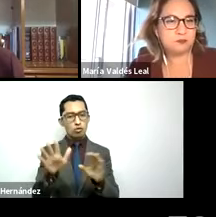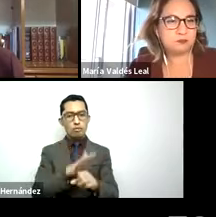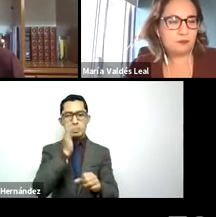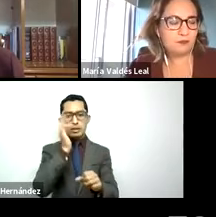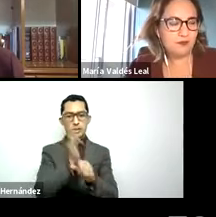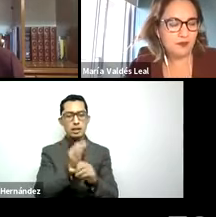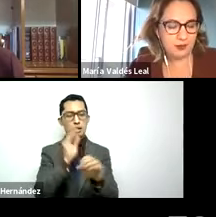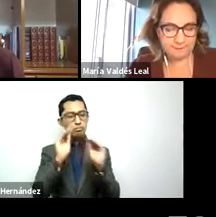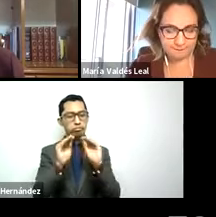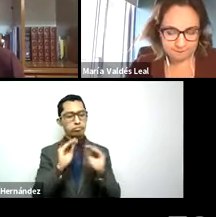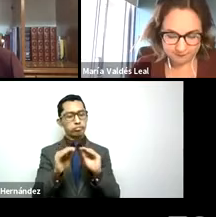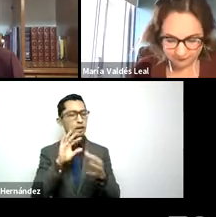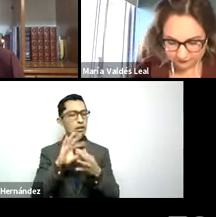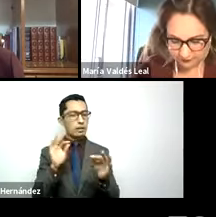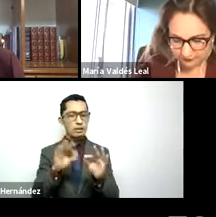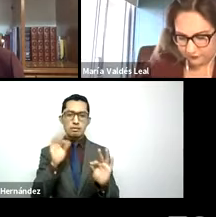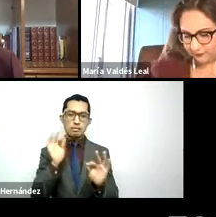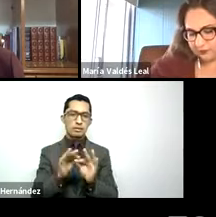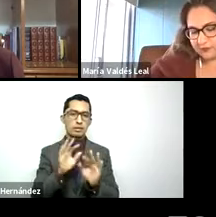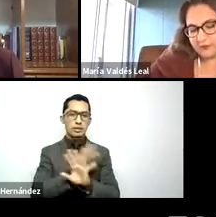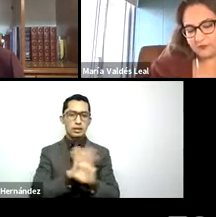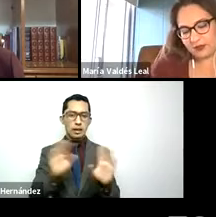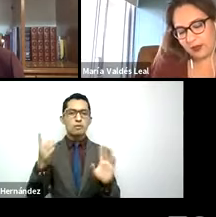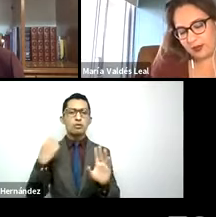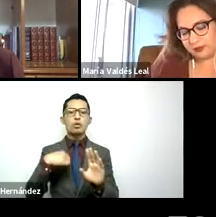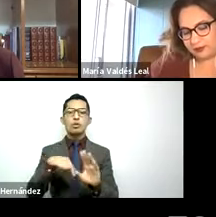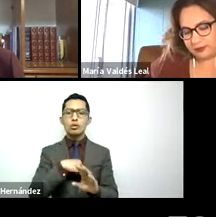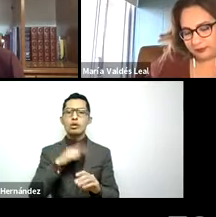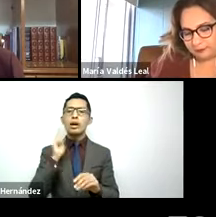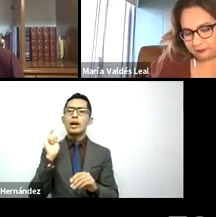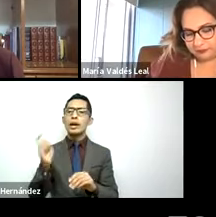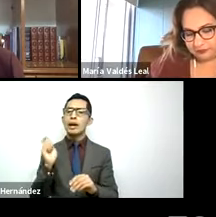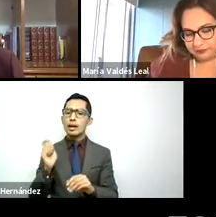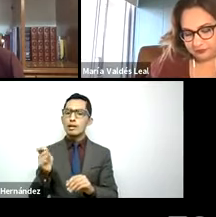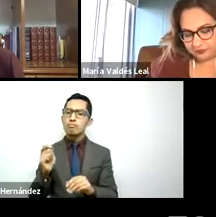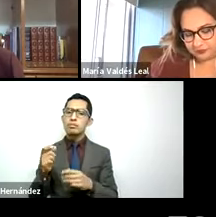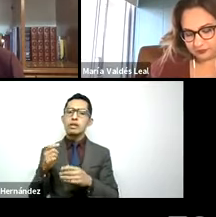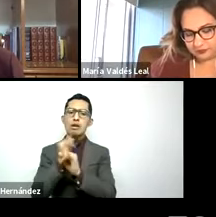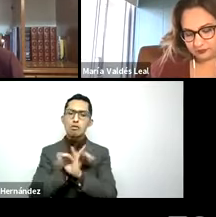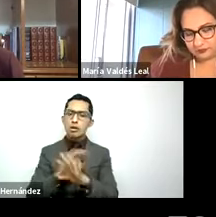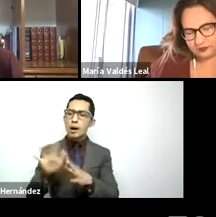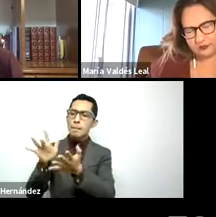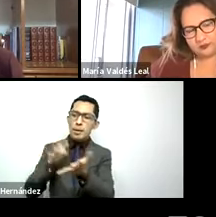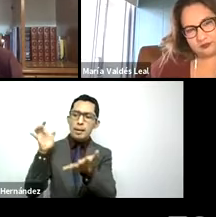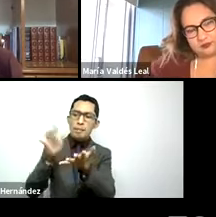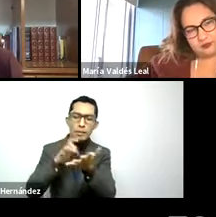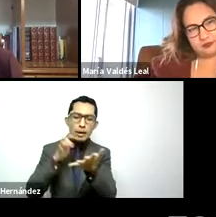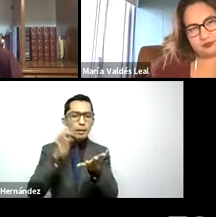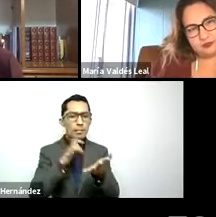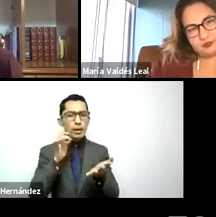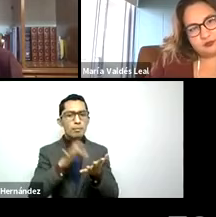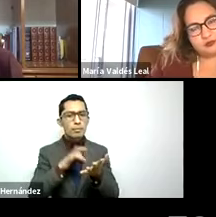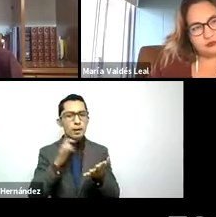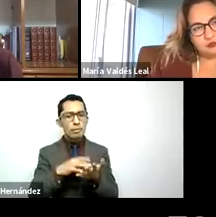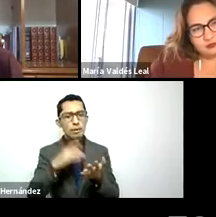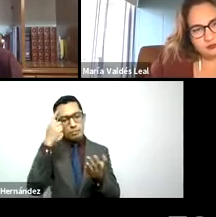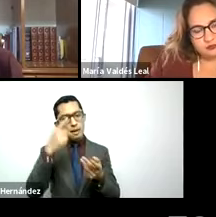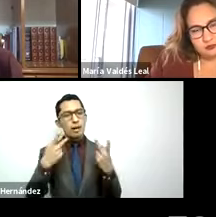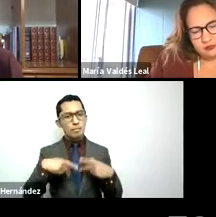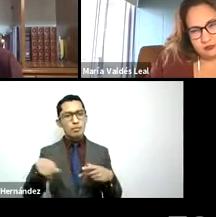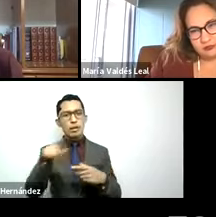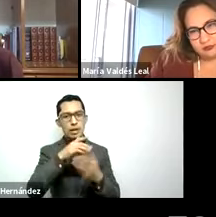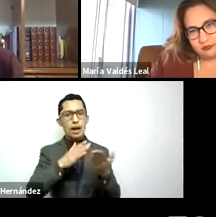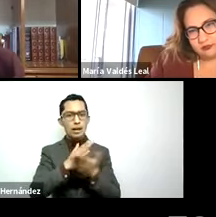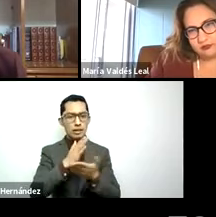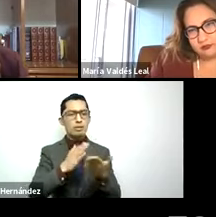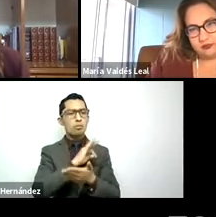pequeña precisión. Lo que estamos haciendo es recopilar y hacer accesible a las personas pues estos